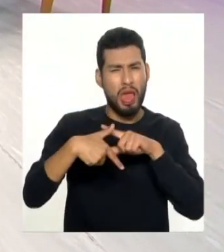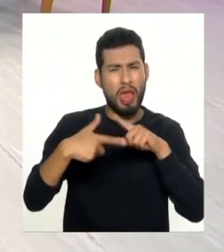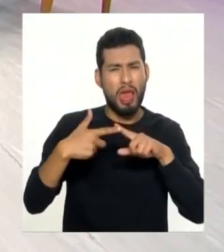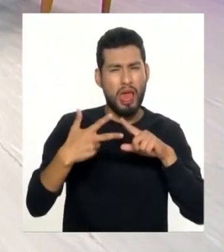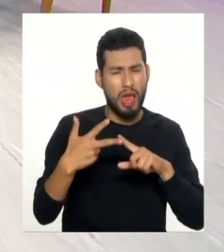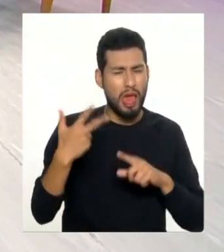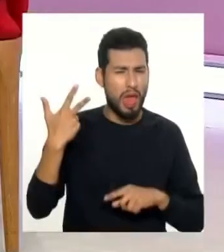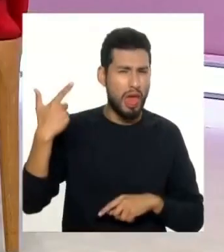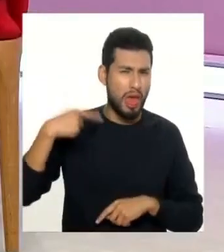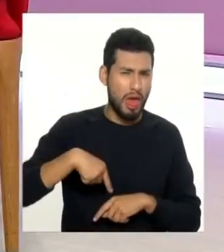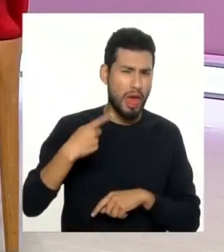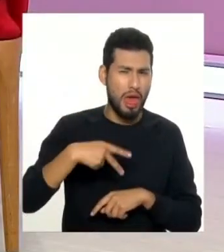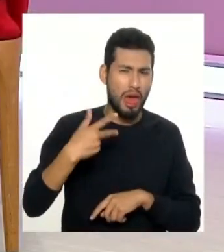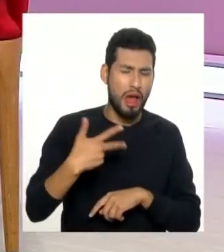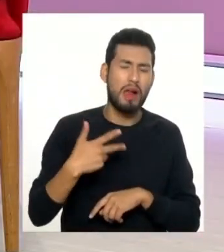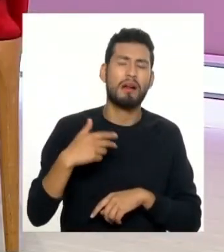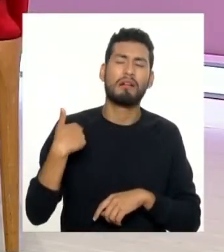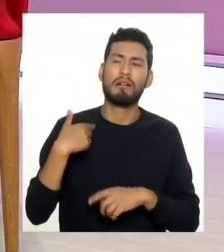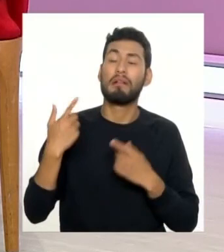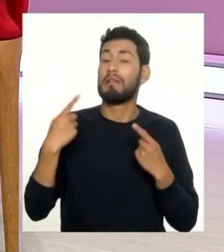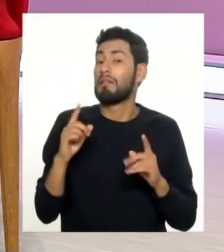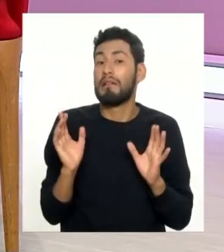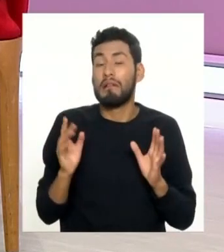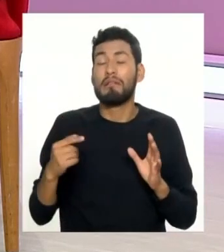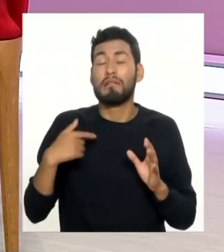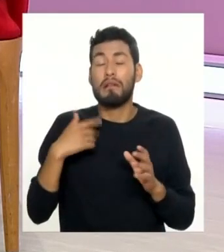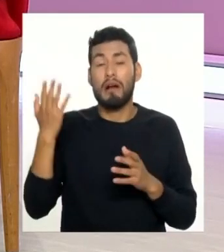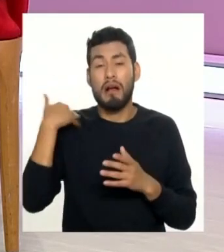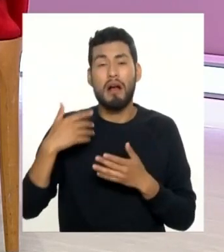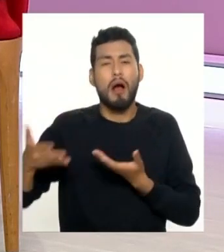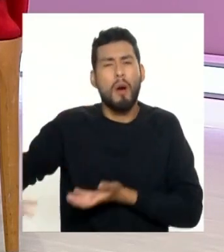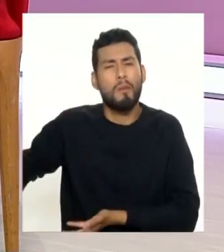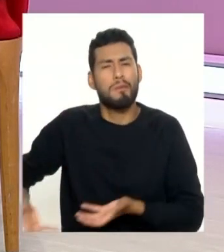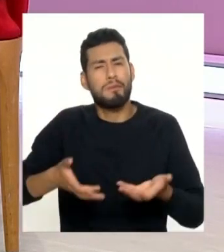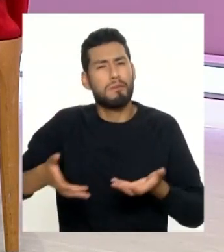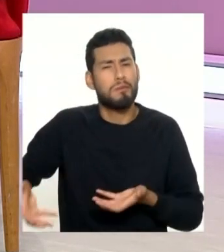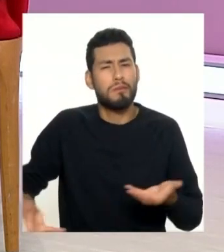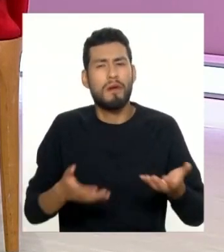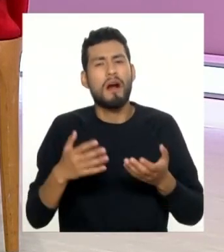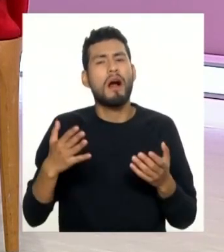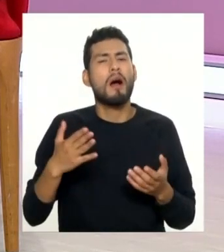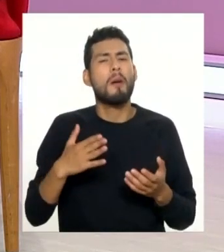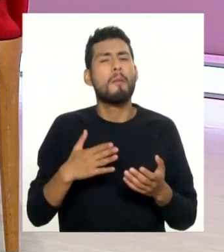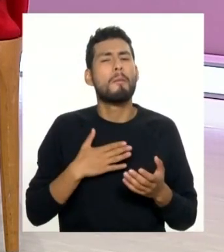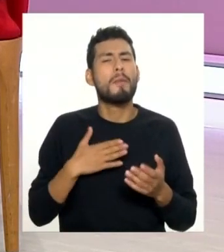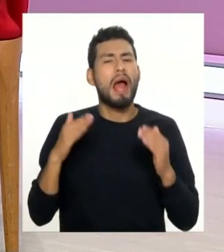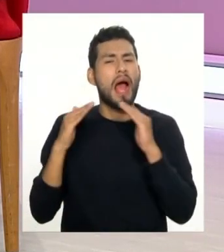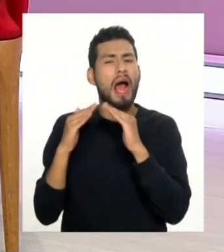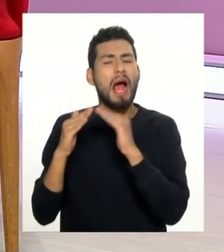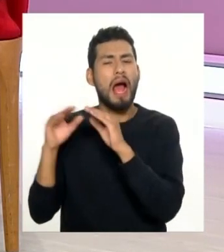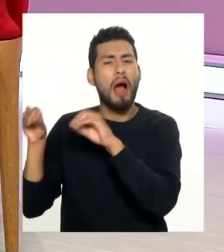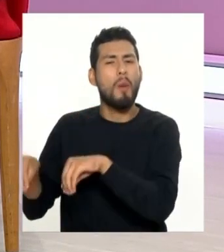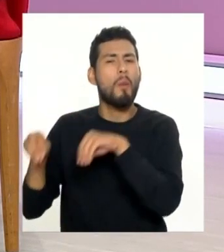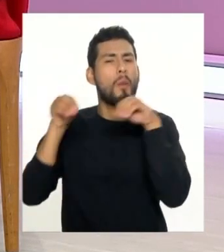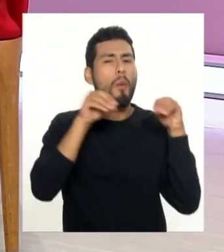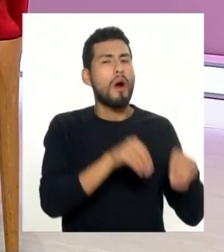de mi ciática se prolongó porque hice una mudanza y cargué un peso muy fuerte